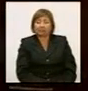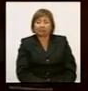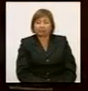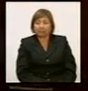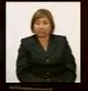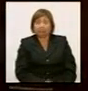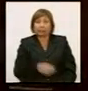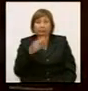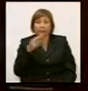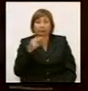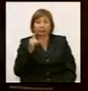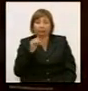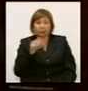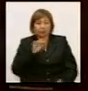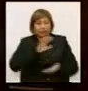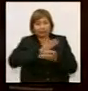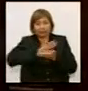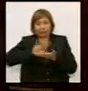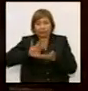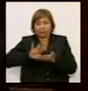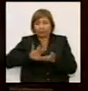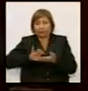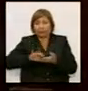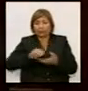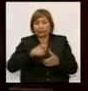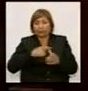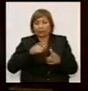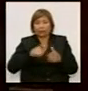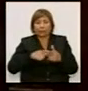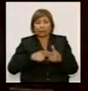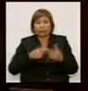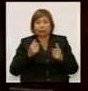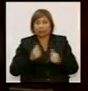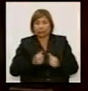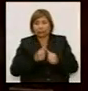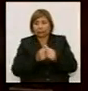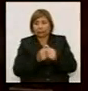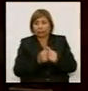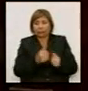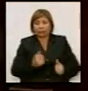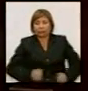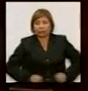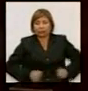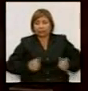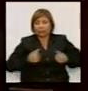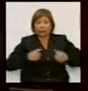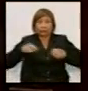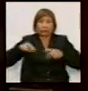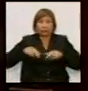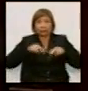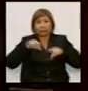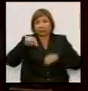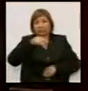Haya fue desterrado y desde entonces comenzó su vida andante.